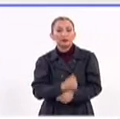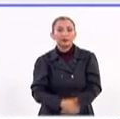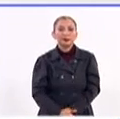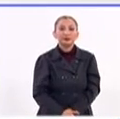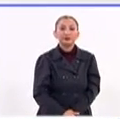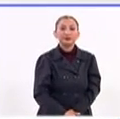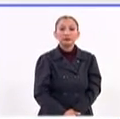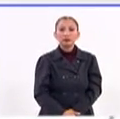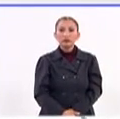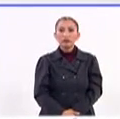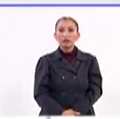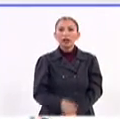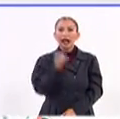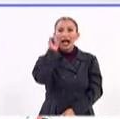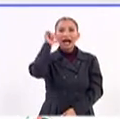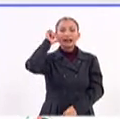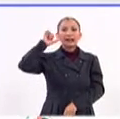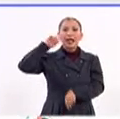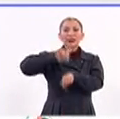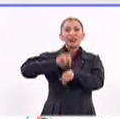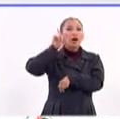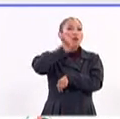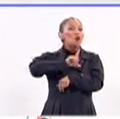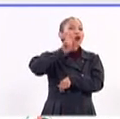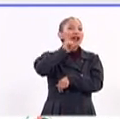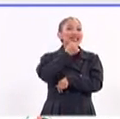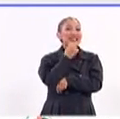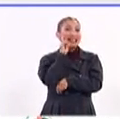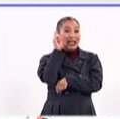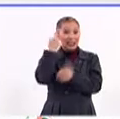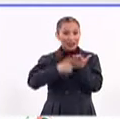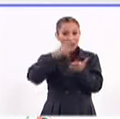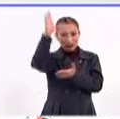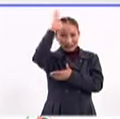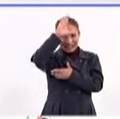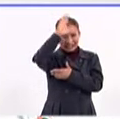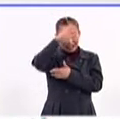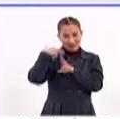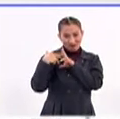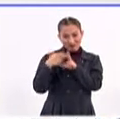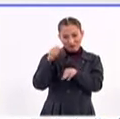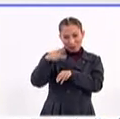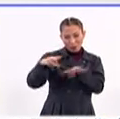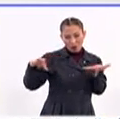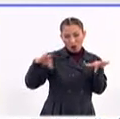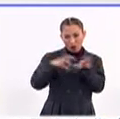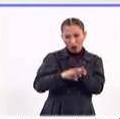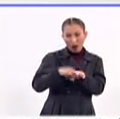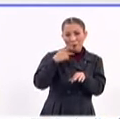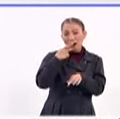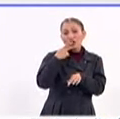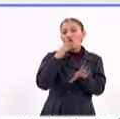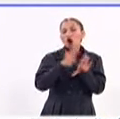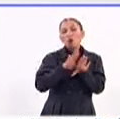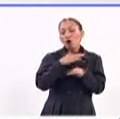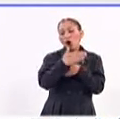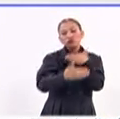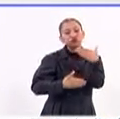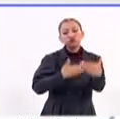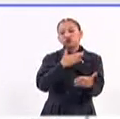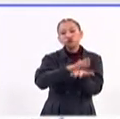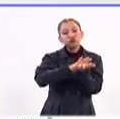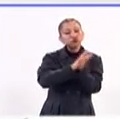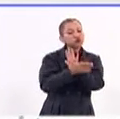Claro. Y ayer se celebró el Día de la Mujer y la Niña en la Ciencia, muy de la mano con lo que estamos platicando hoy. ¿Cómo ha